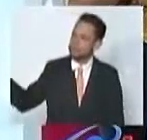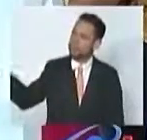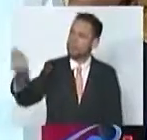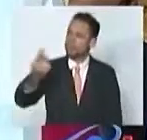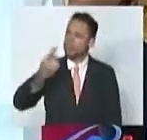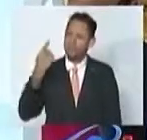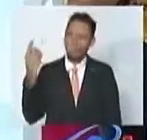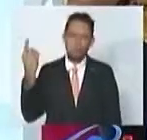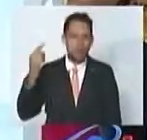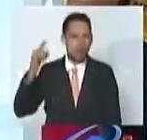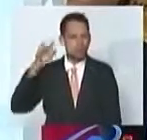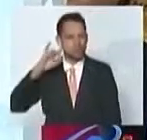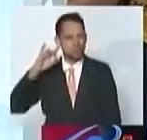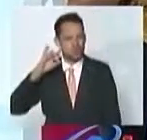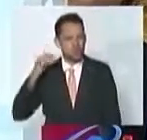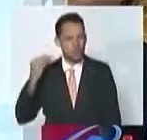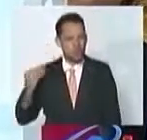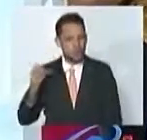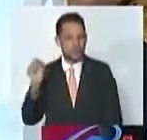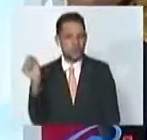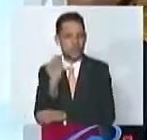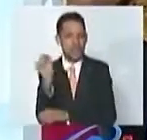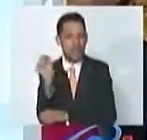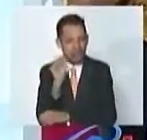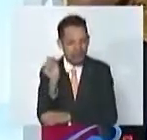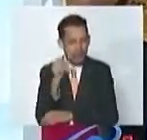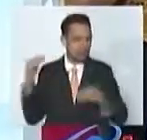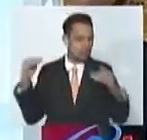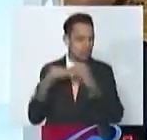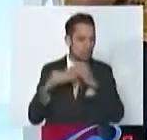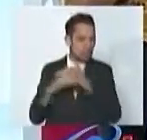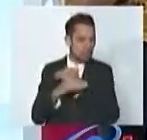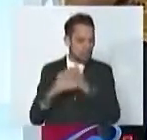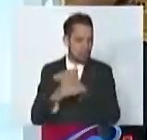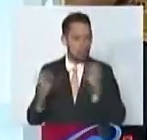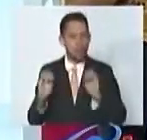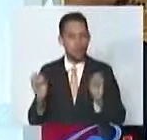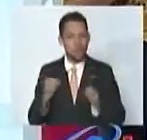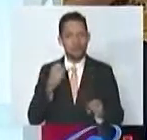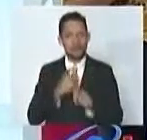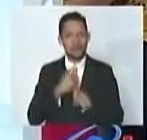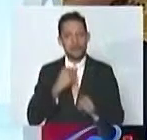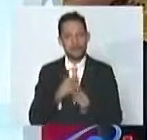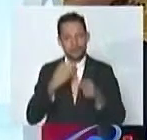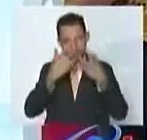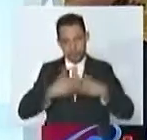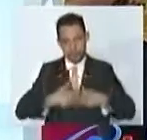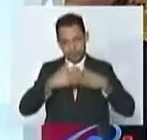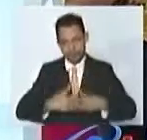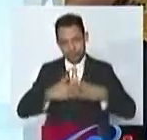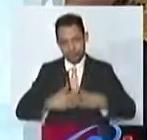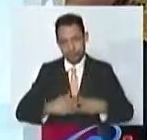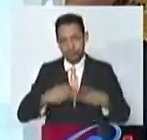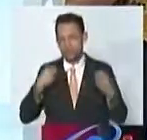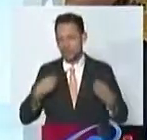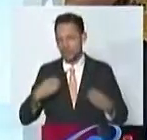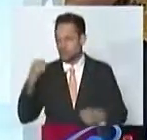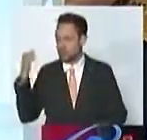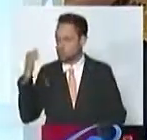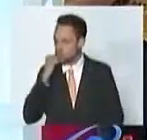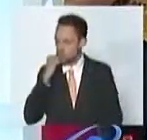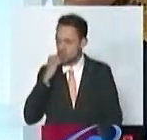persona con una con unas secuelas de este tipo trabajando en una empresa donde esté expuesta al ruido, por